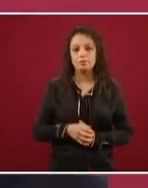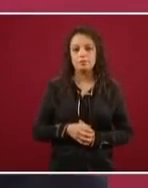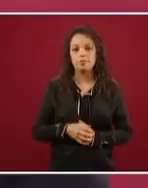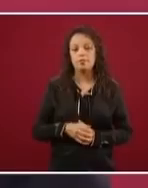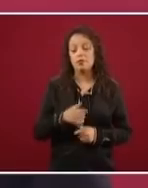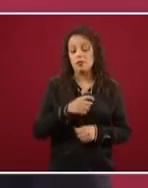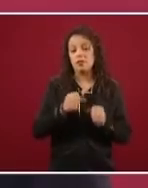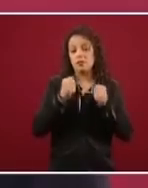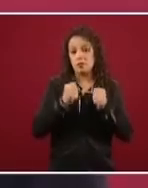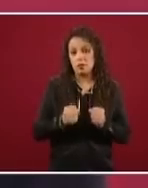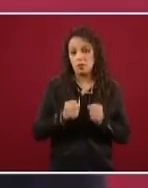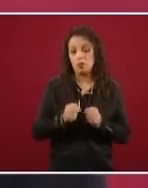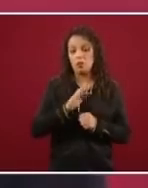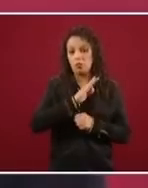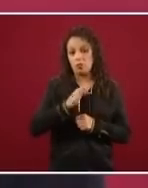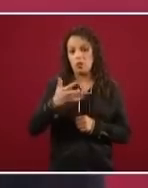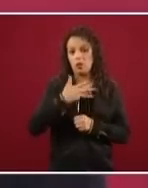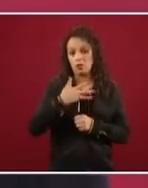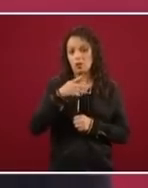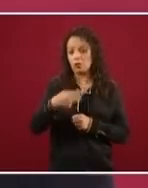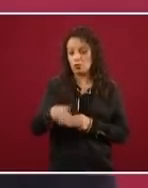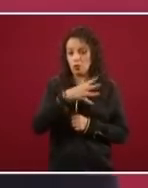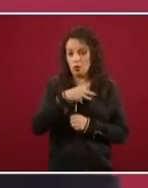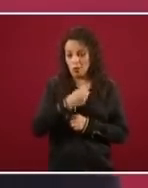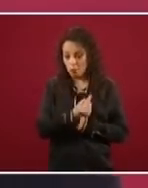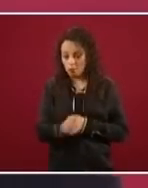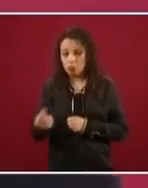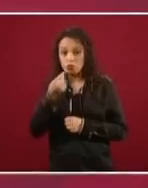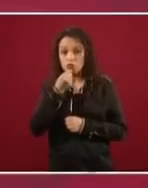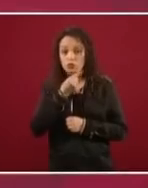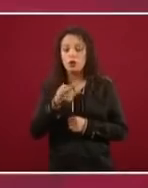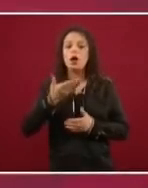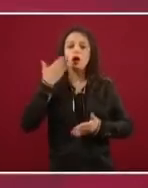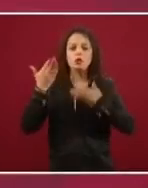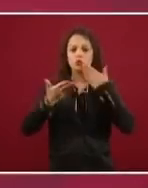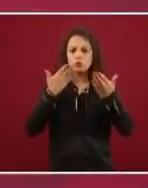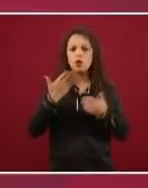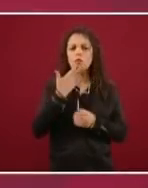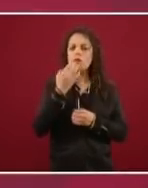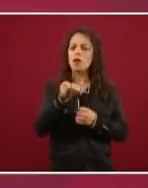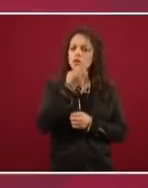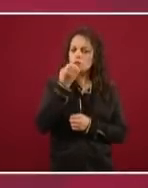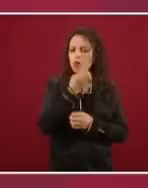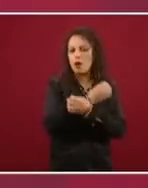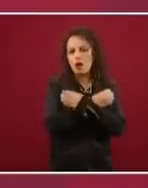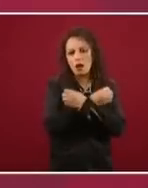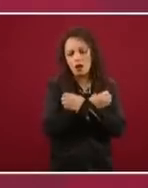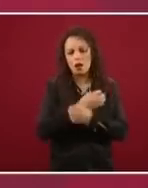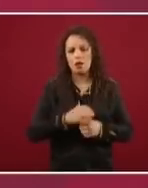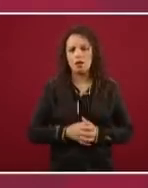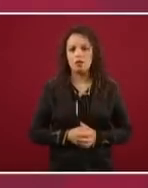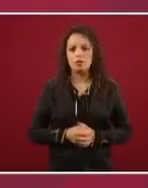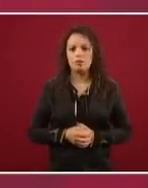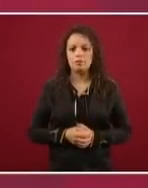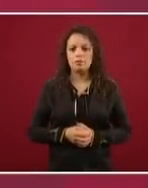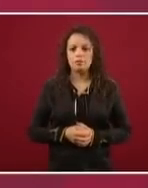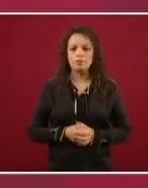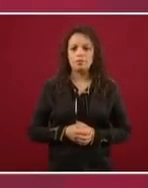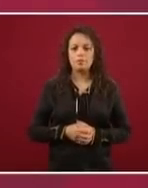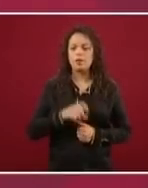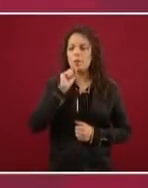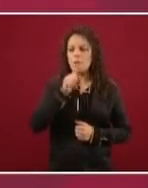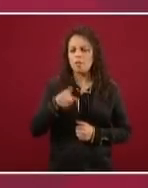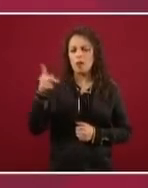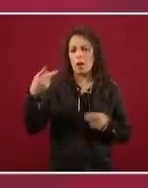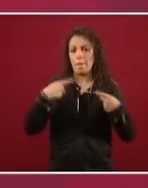puedan estudiar sus hijos que nos ayuden también los empresarios agrícolas